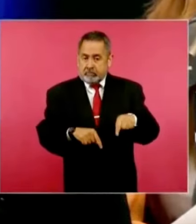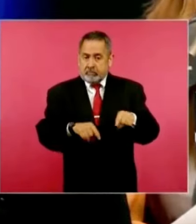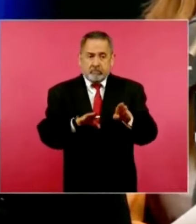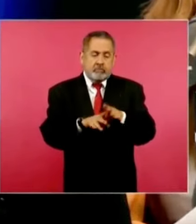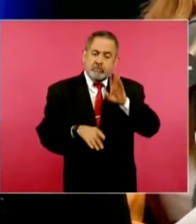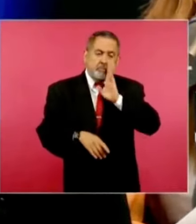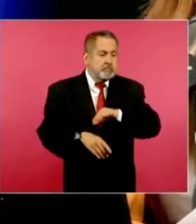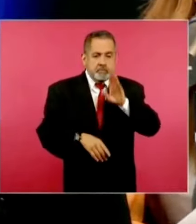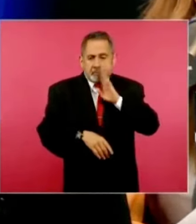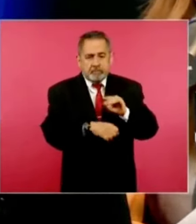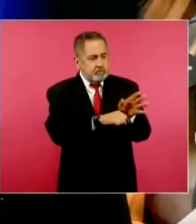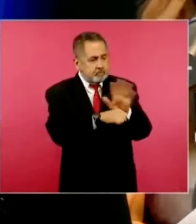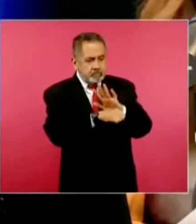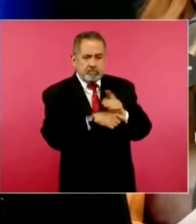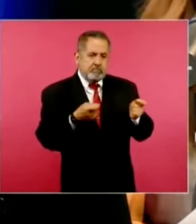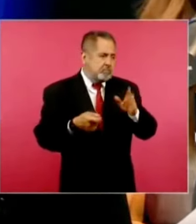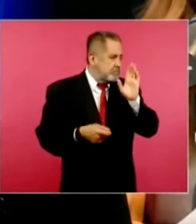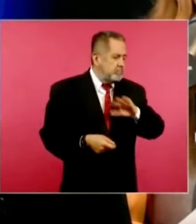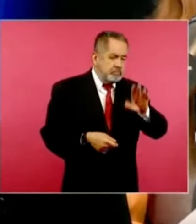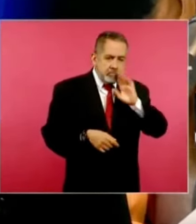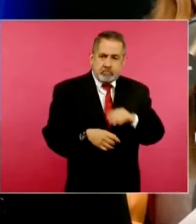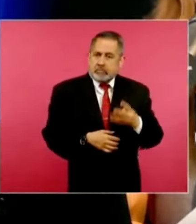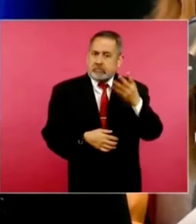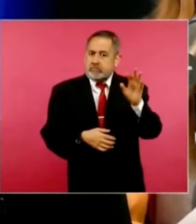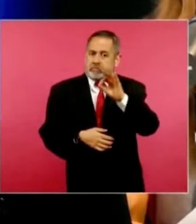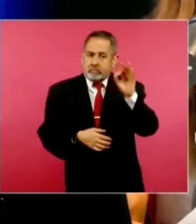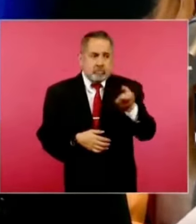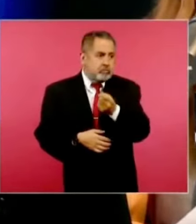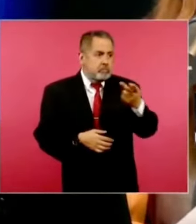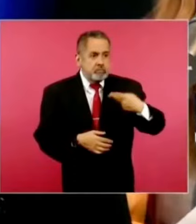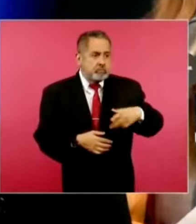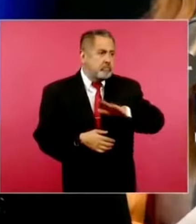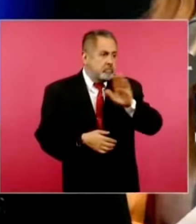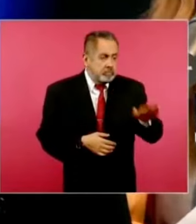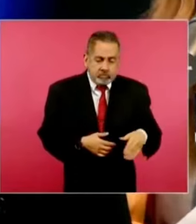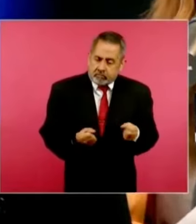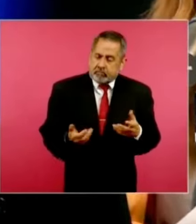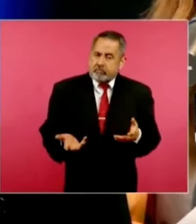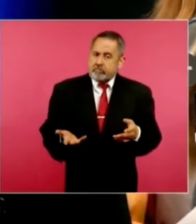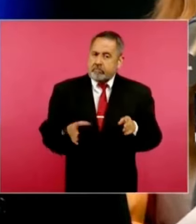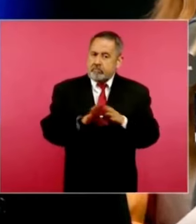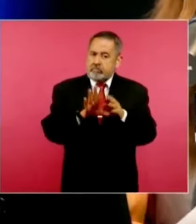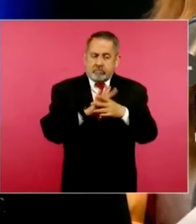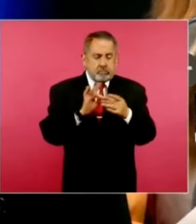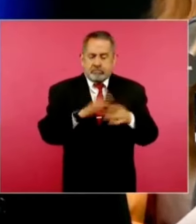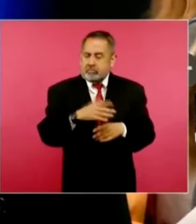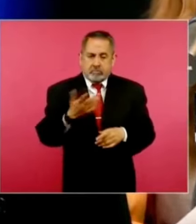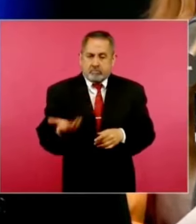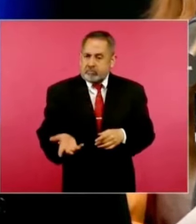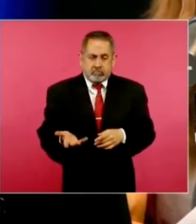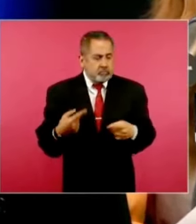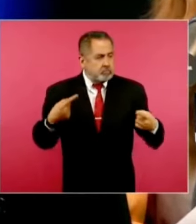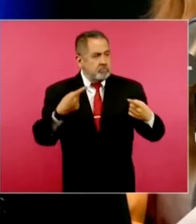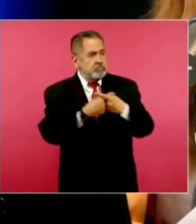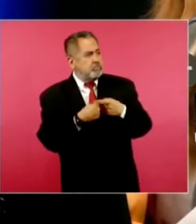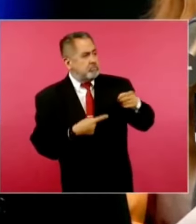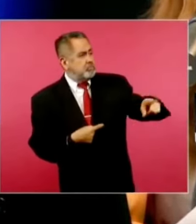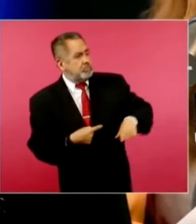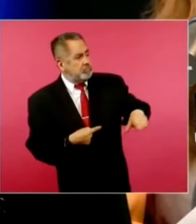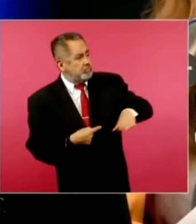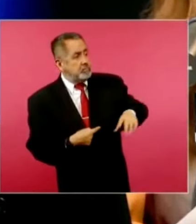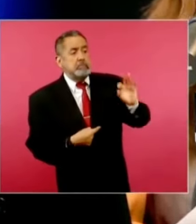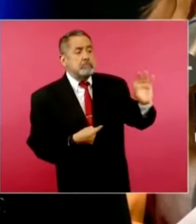la pandemia, acumula el 24% de las muertes. Fíjese cómo la narrativa es totalmente distinta